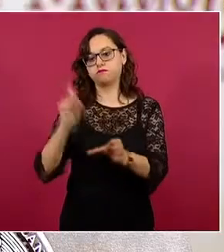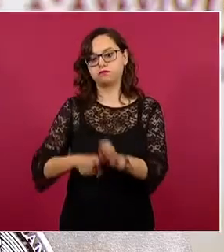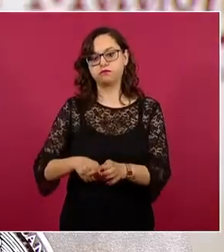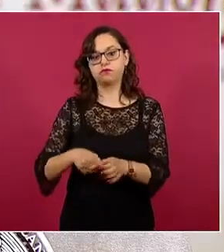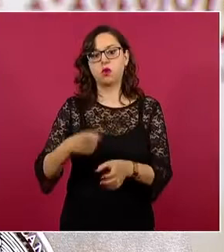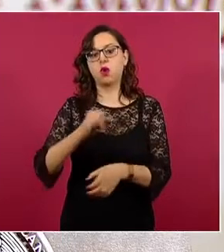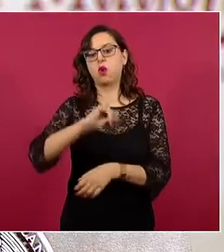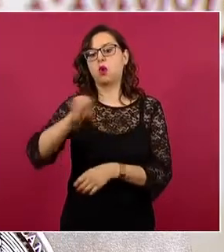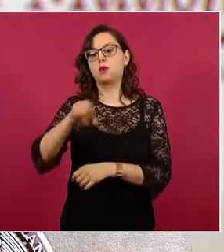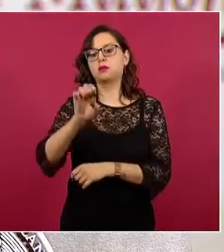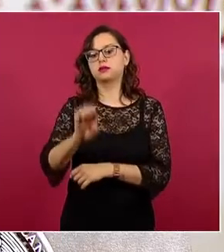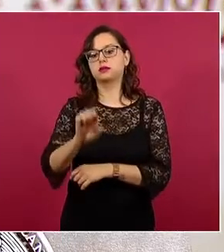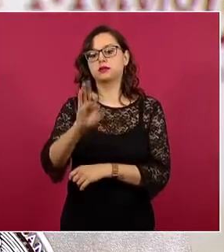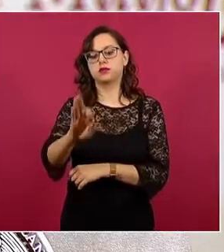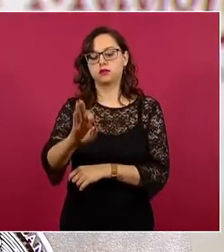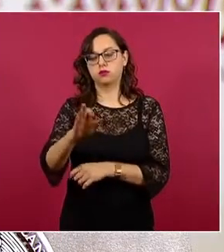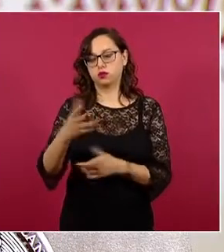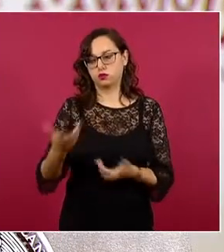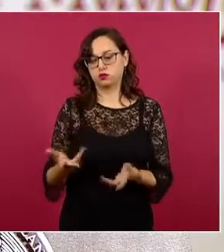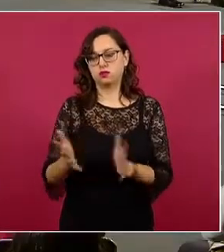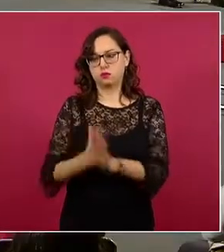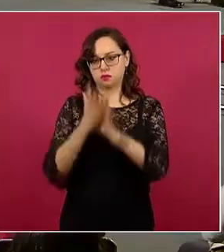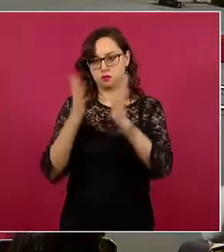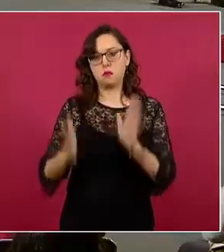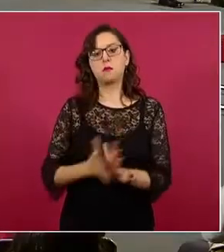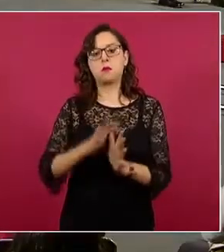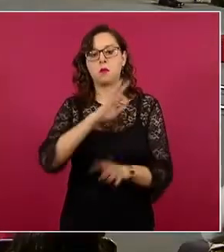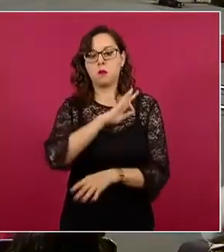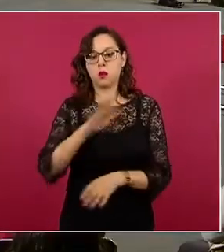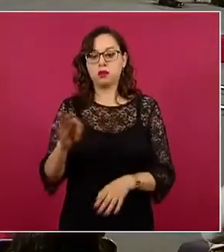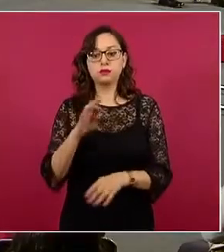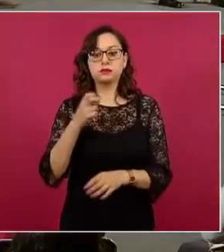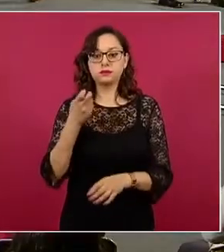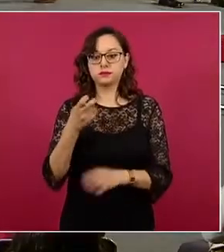jóvenes Escribiendo el Futuro. Sería cuanto. Muchísimas gracias.